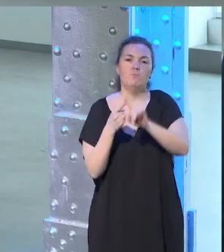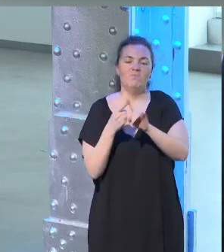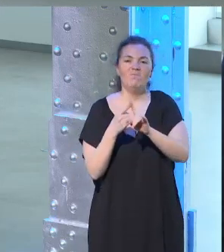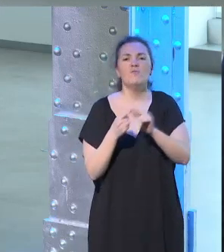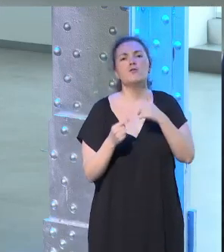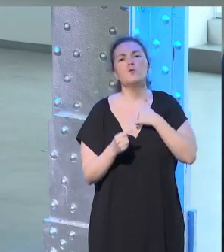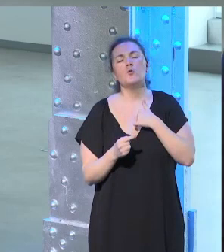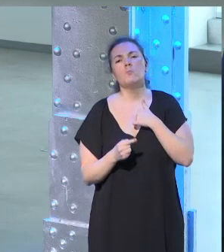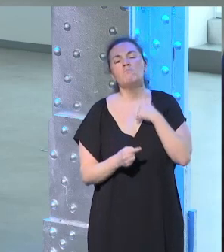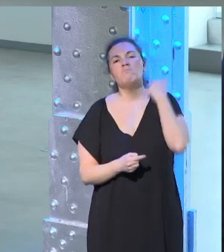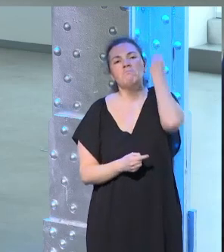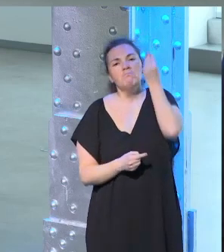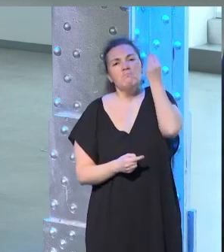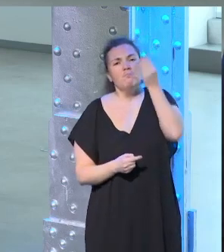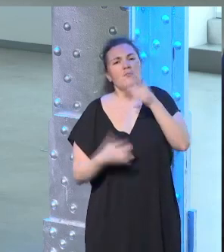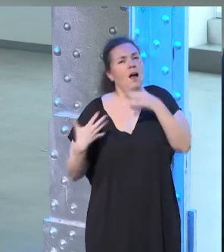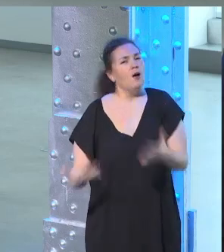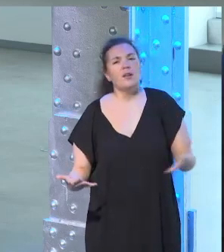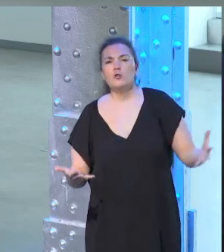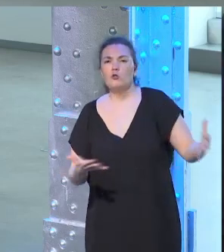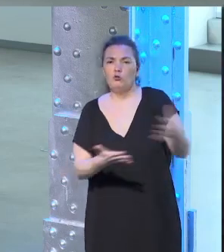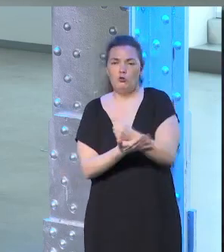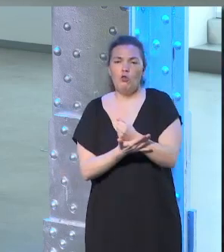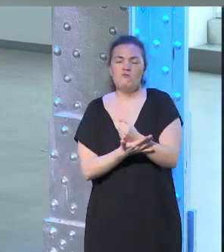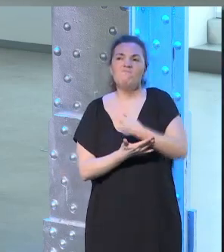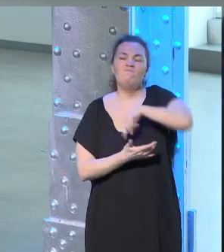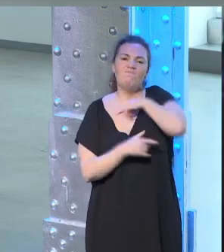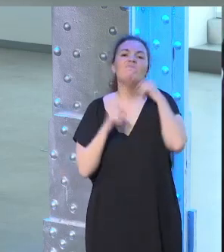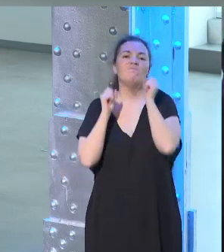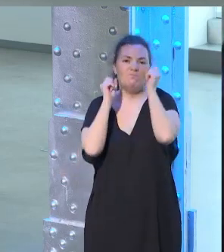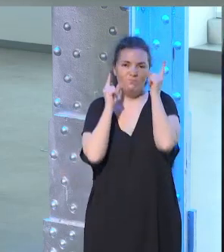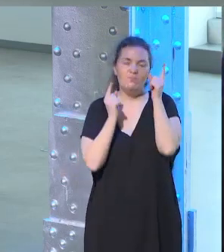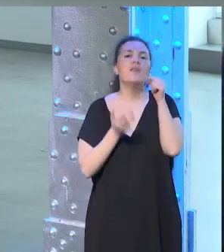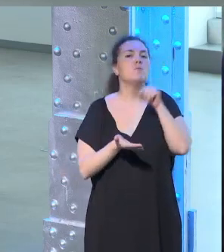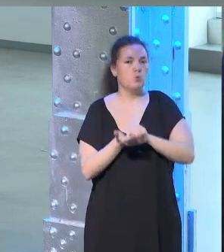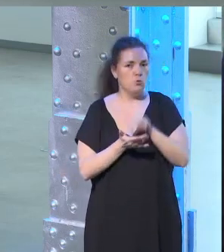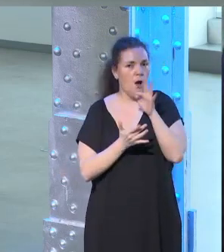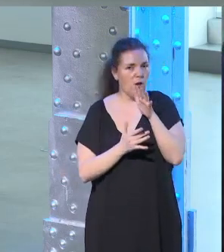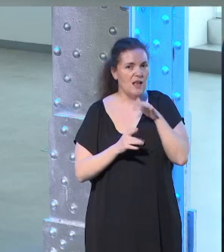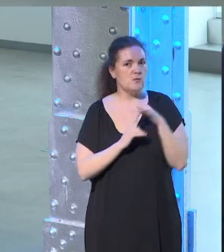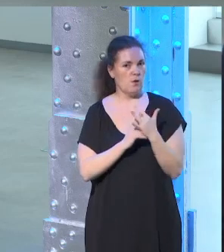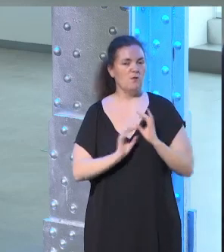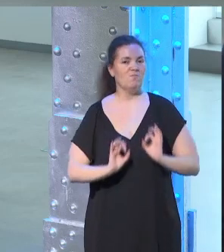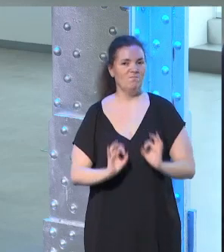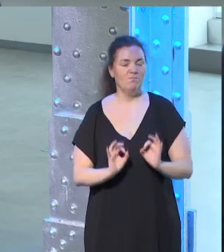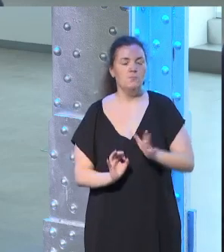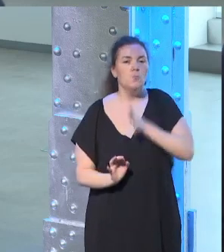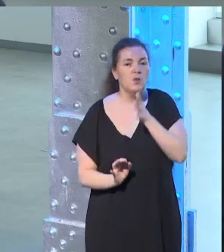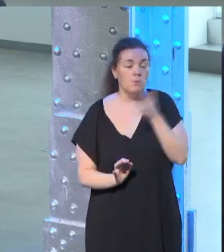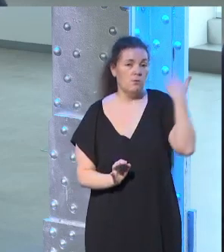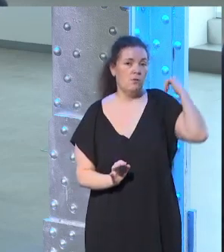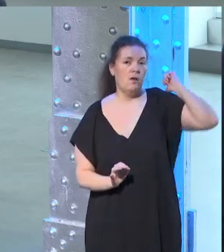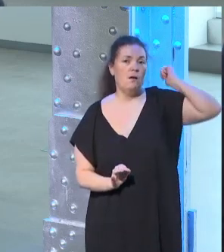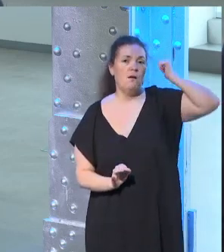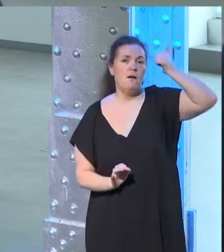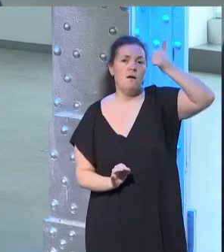yo creo que todos ahora somos conscientes del punto en el que estamos, ¿no? Porque lo que durante